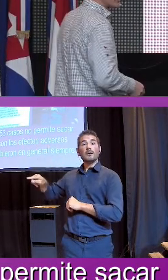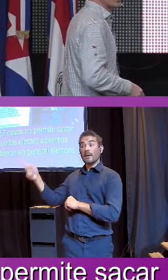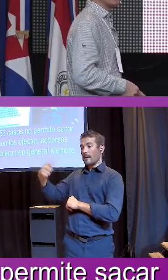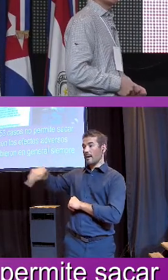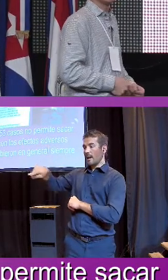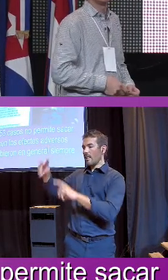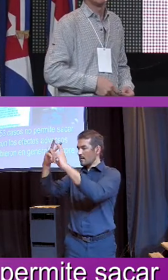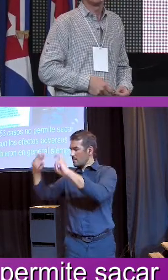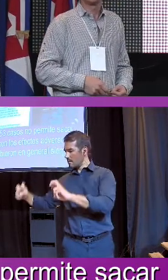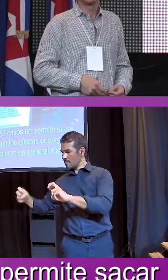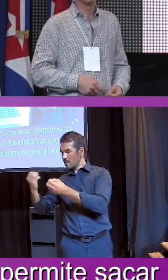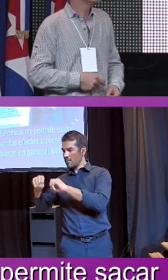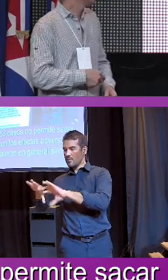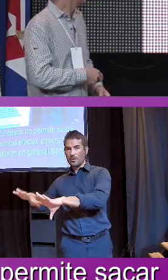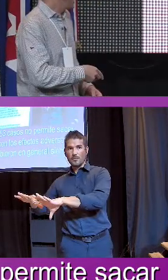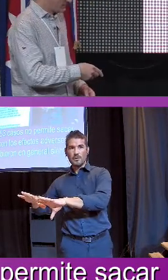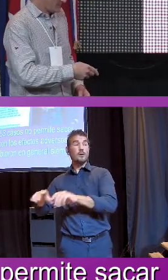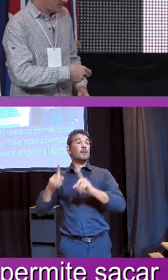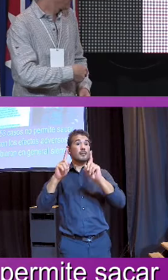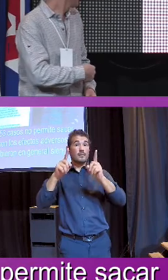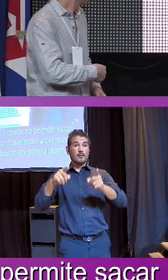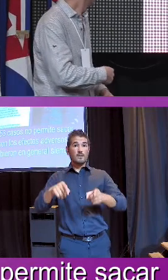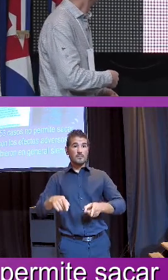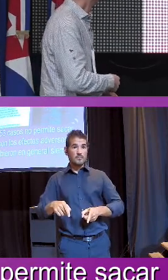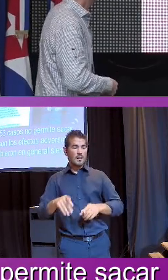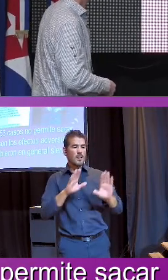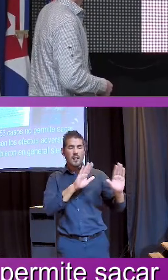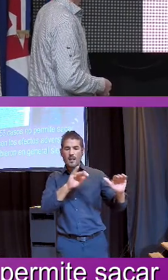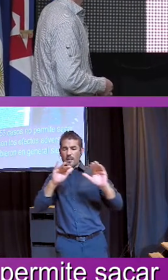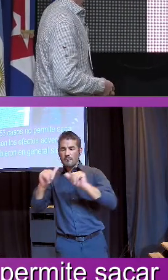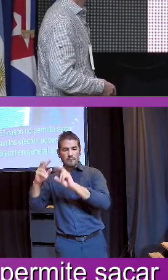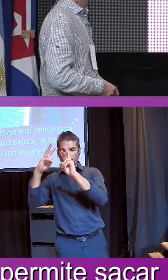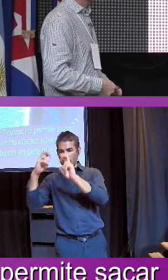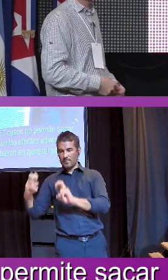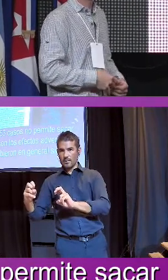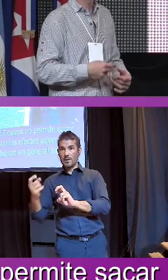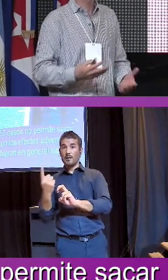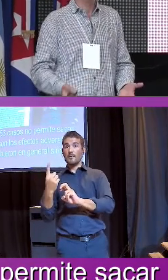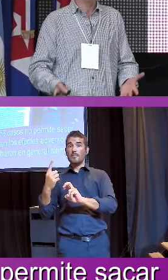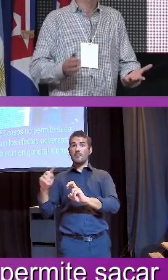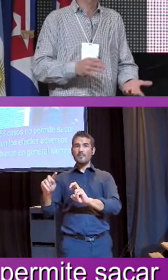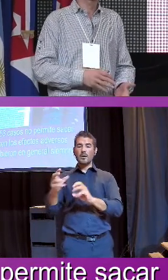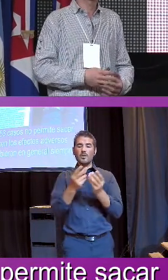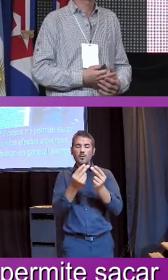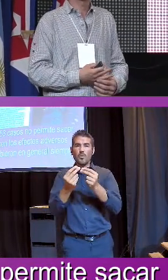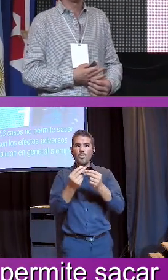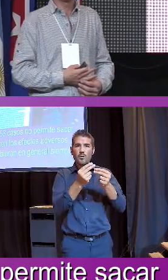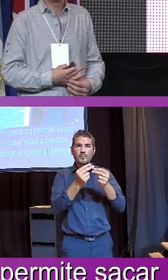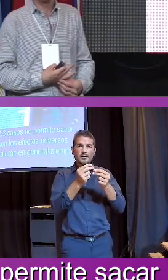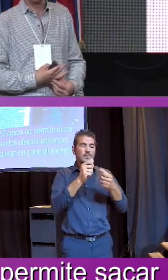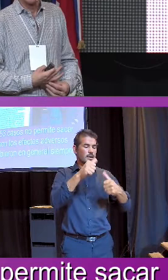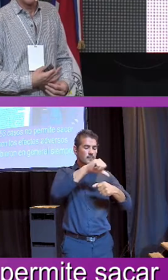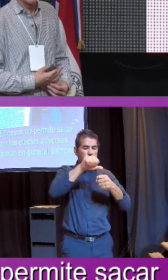hizo este estudio con también una sustancia rica en cannabidiol, que es uno de los